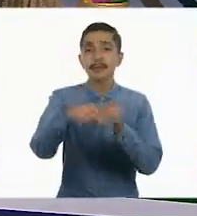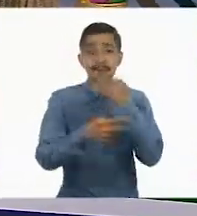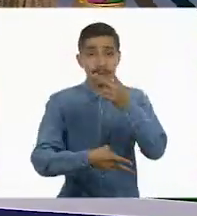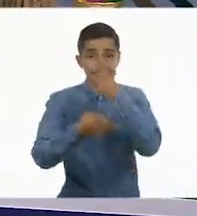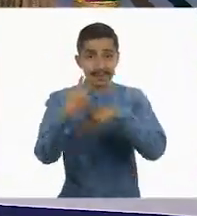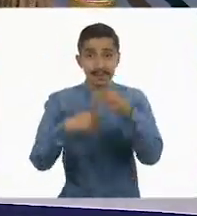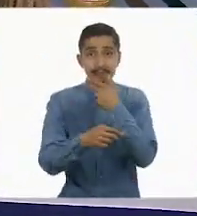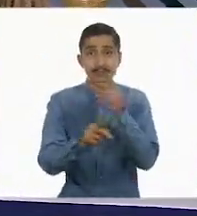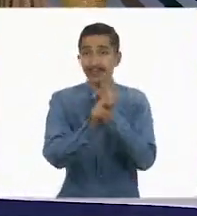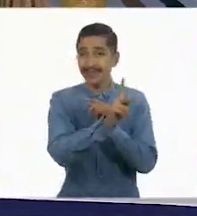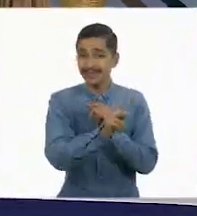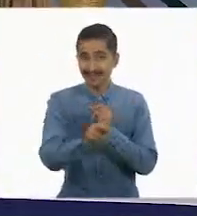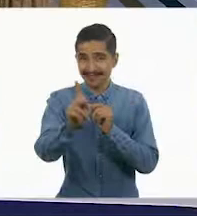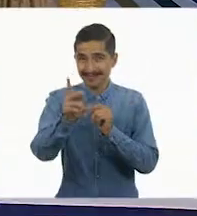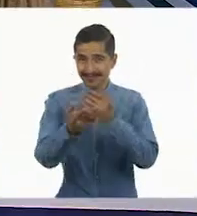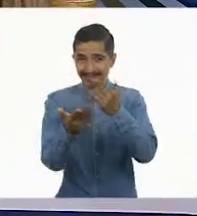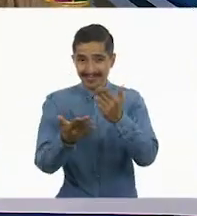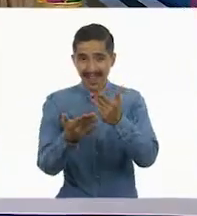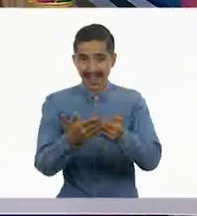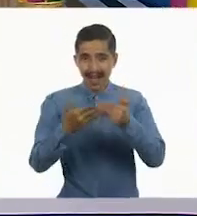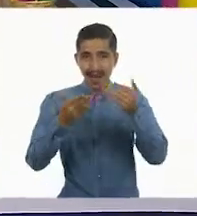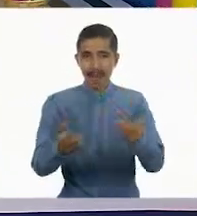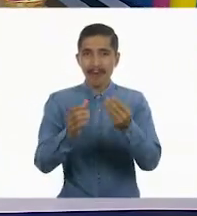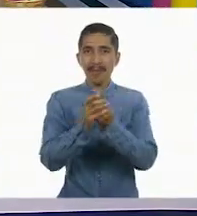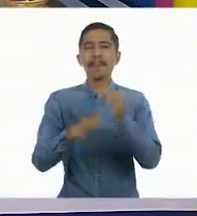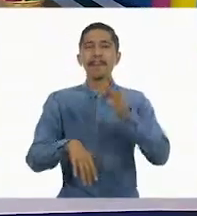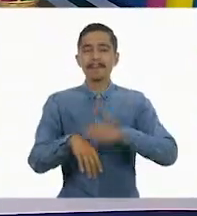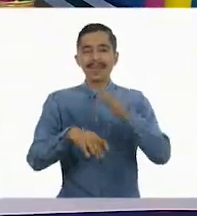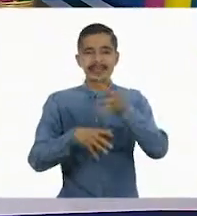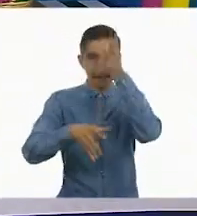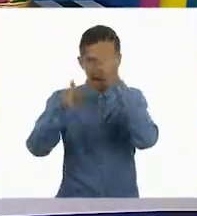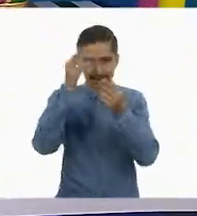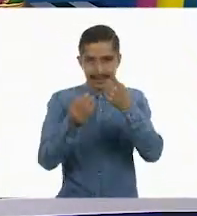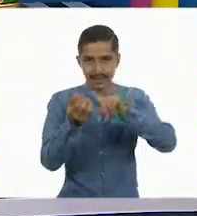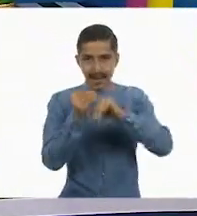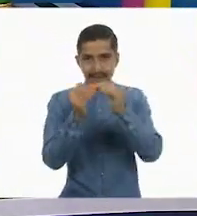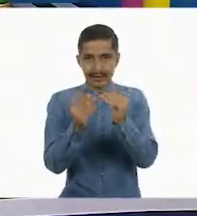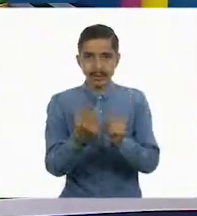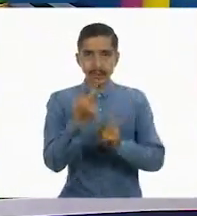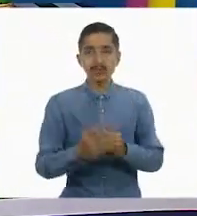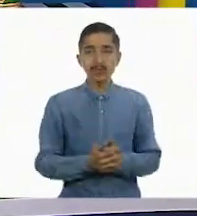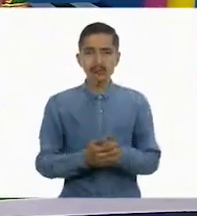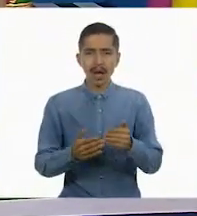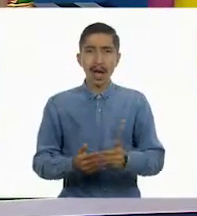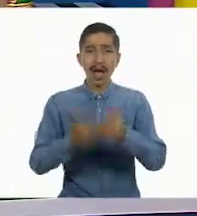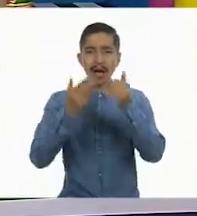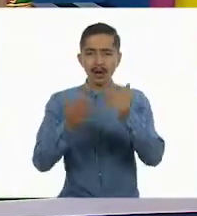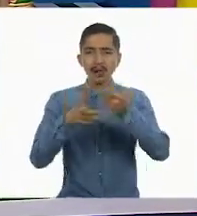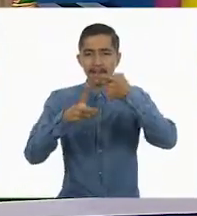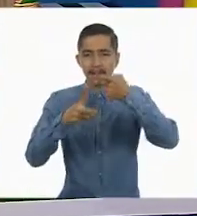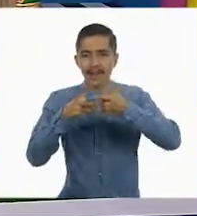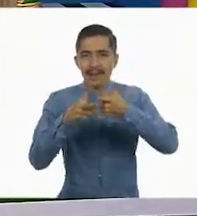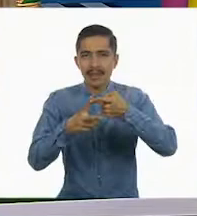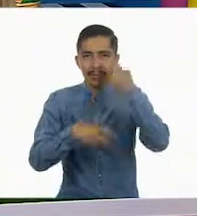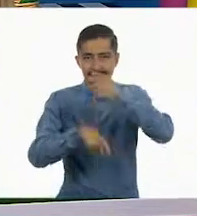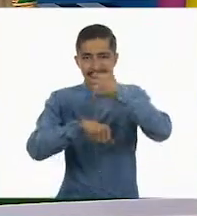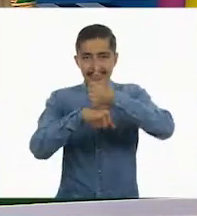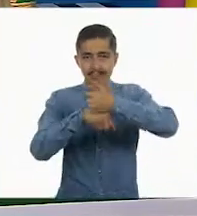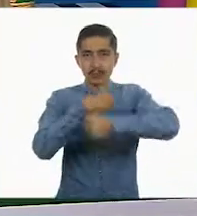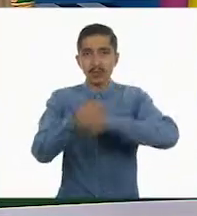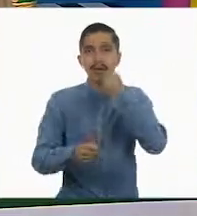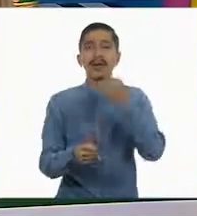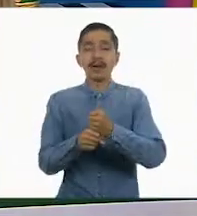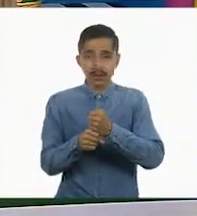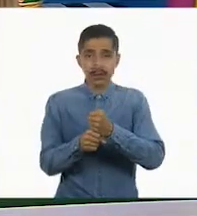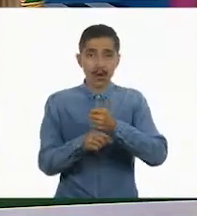Bienvenidos y bienvenidas a un programa más de Aprende en Casa 2. Y esta es su sesión de matemáticas para sexto grado y espero